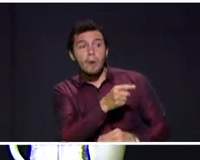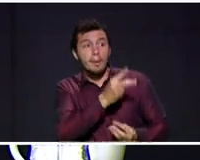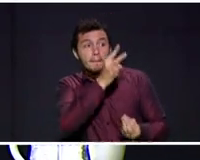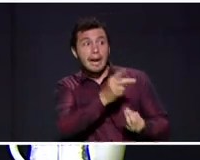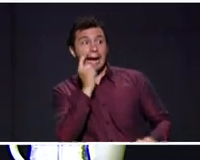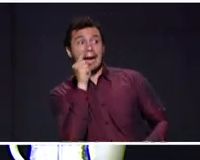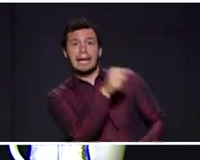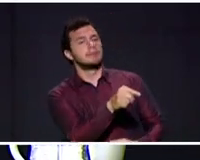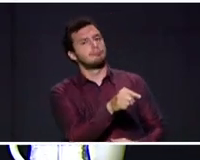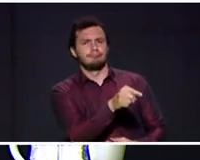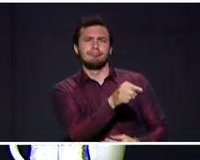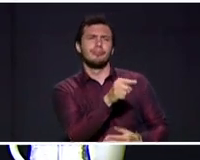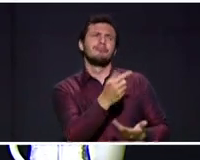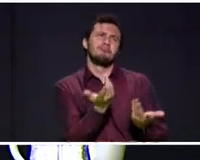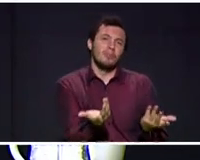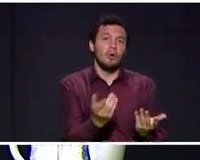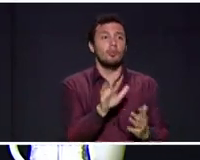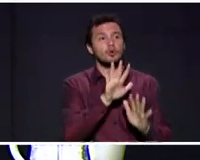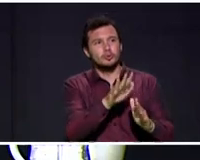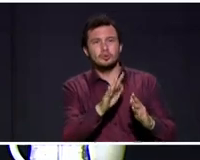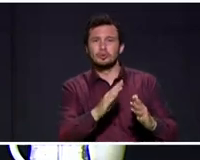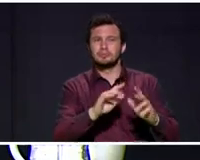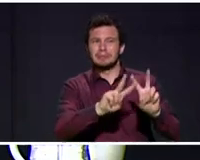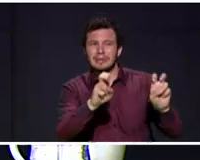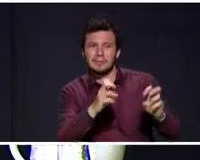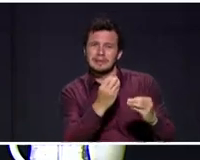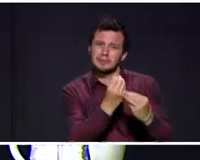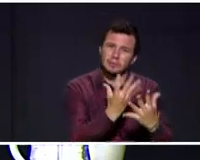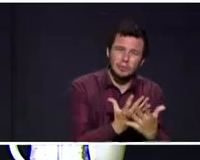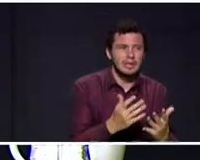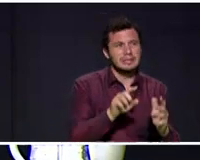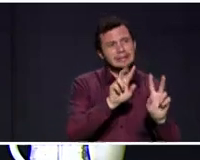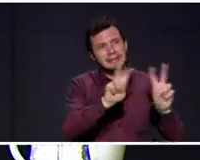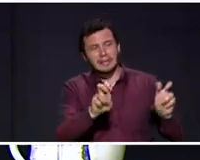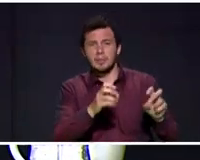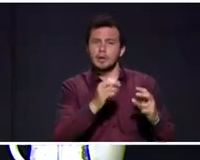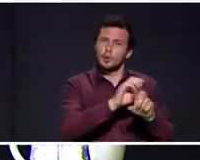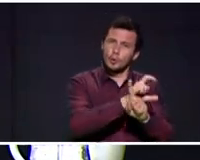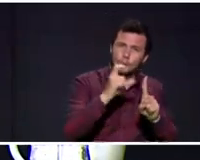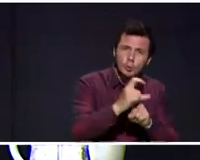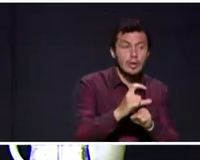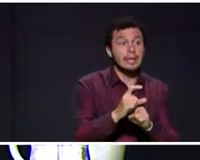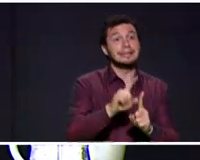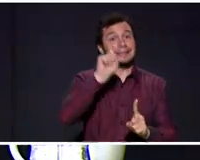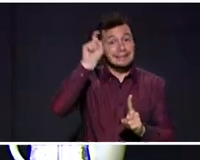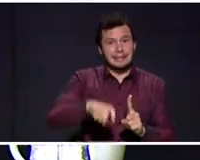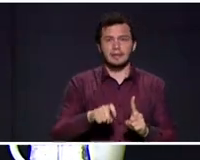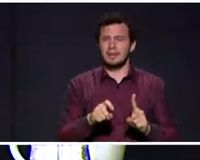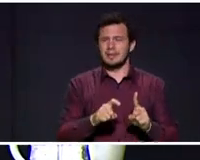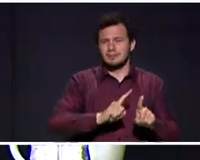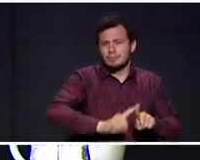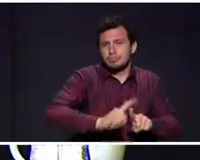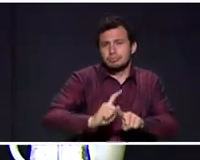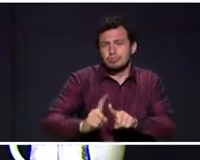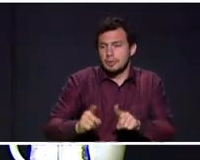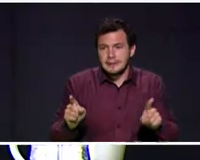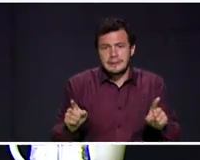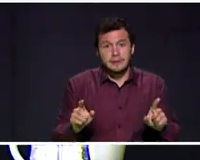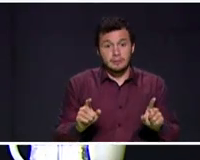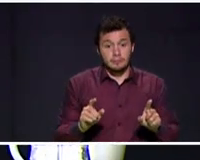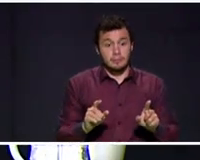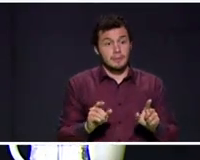pasa por temas estructurales pasa por temas culturales entonces hay que juntar y articular todos los elementos no solamente la